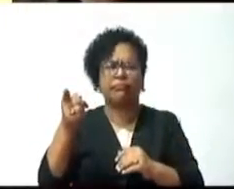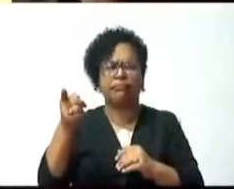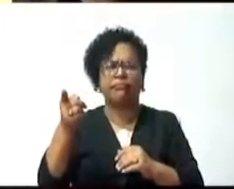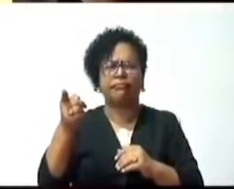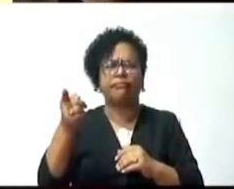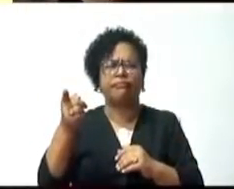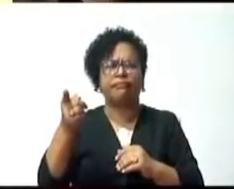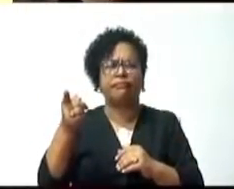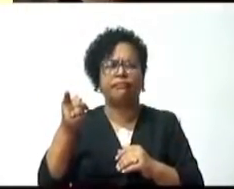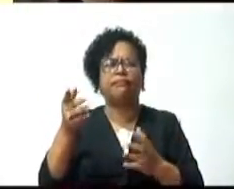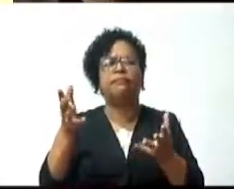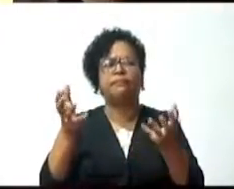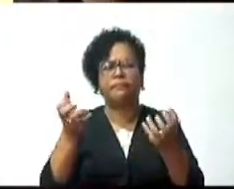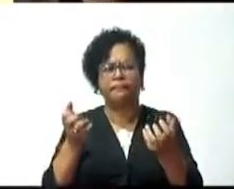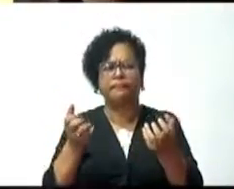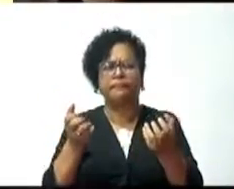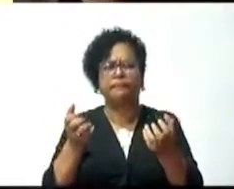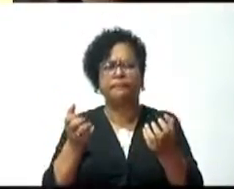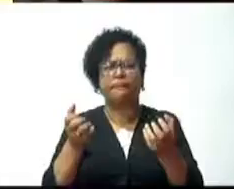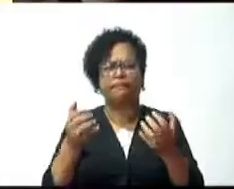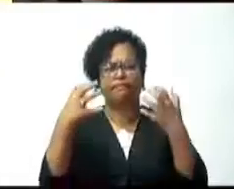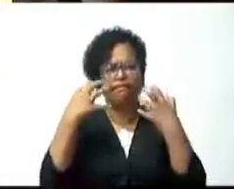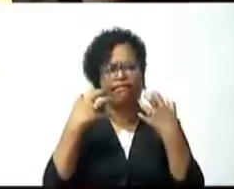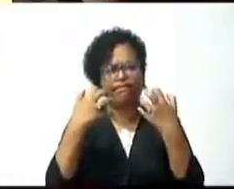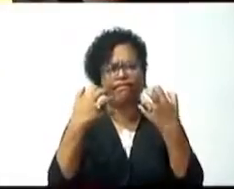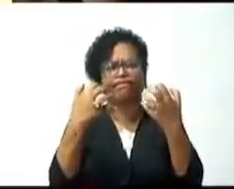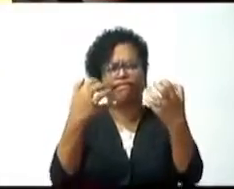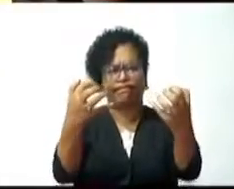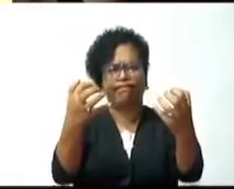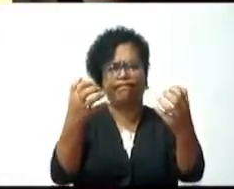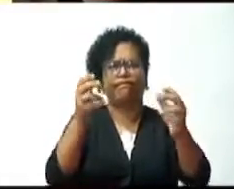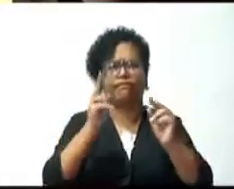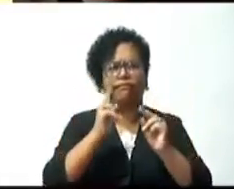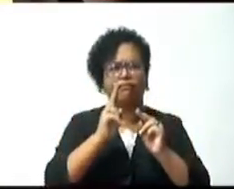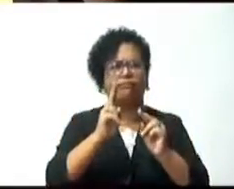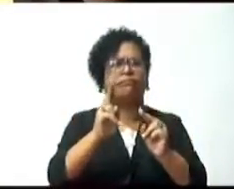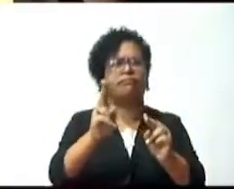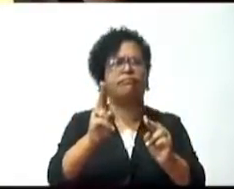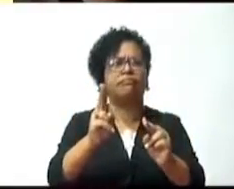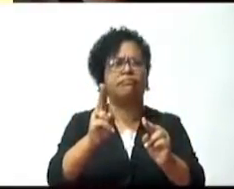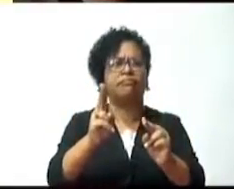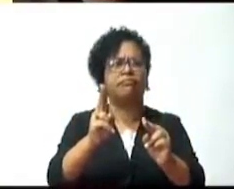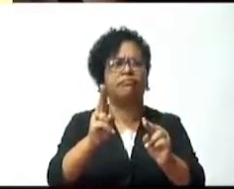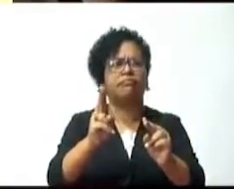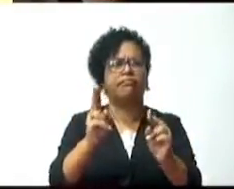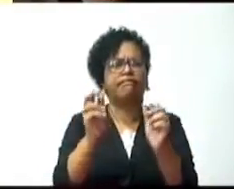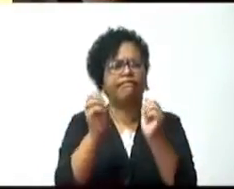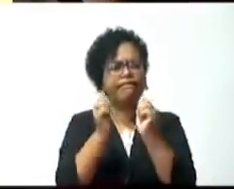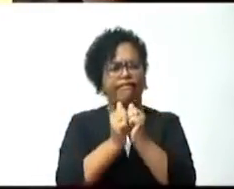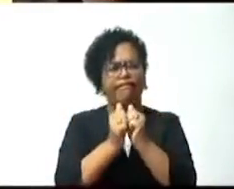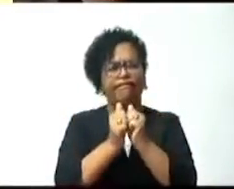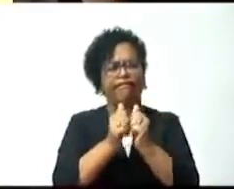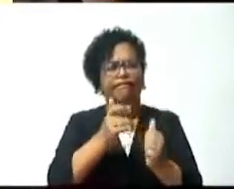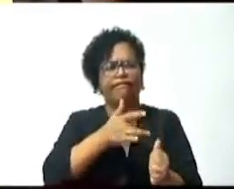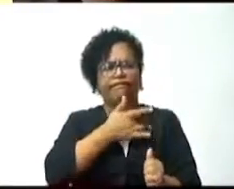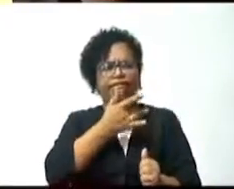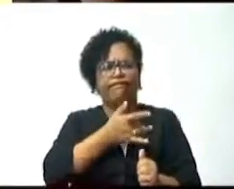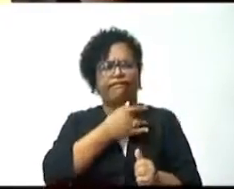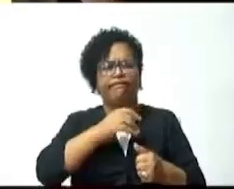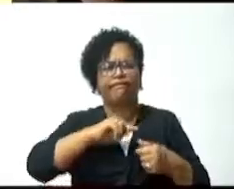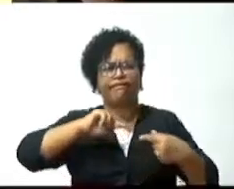que esto honorable mi ciclo todos los diputados nos acompañaran el dolor que sentimos